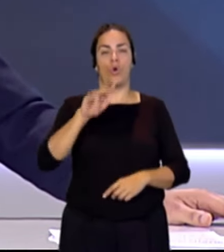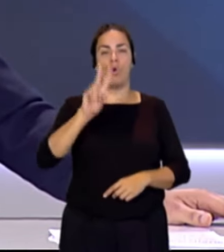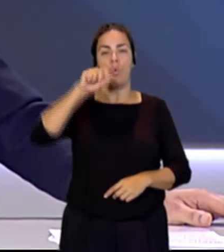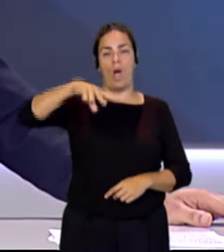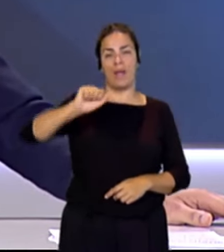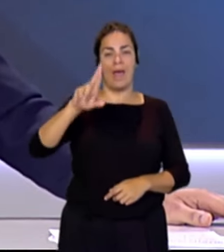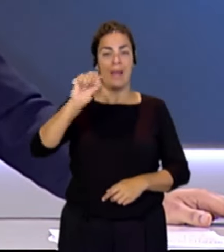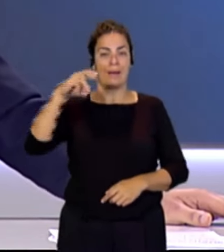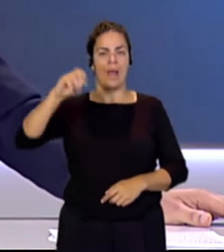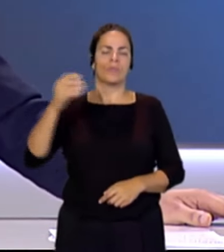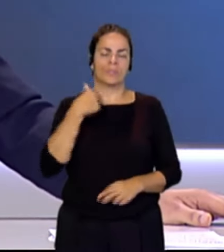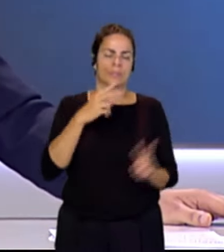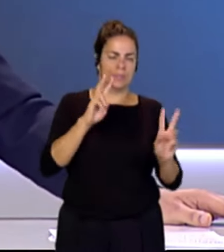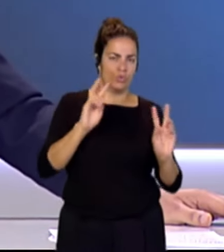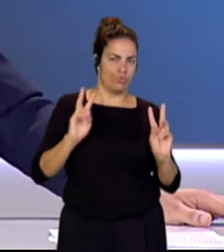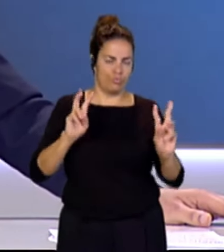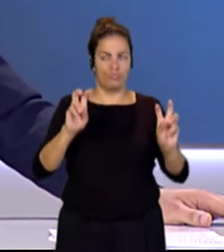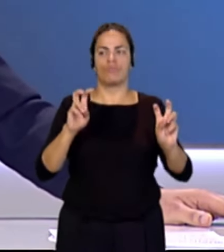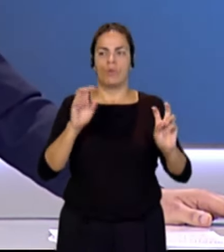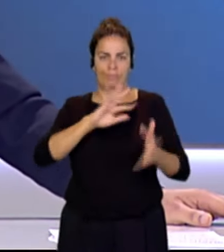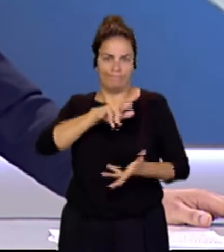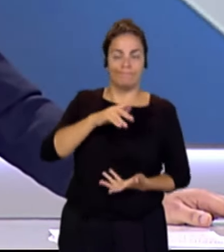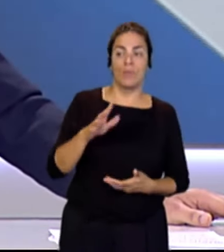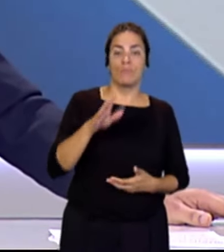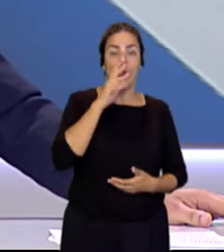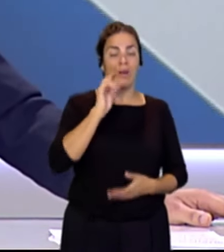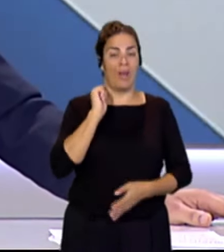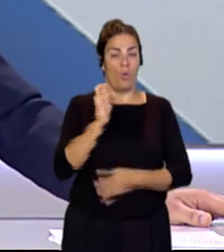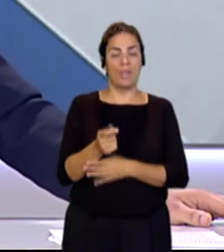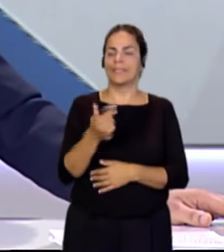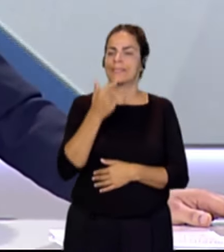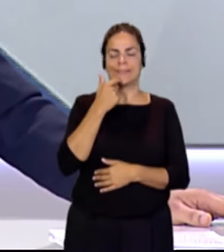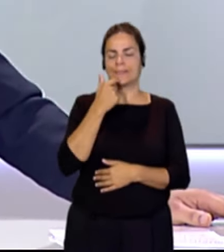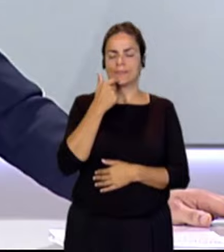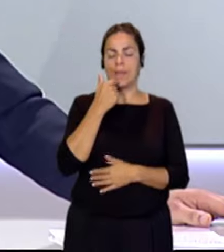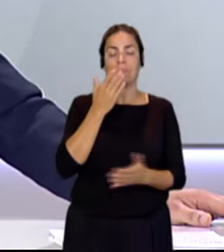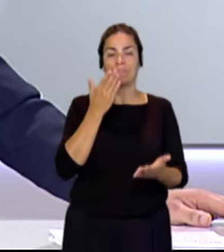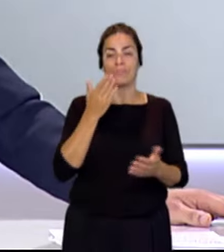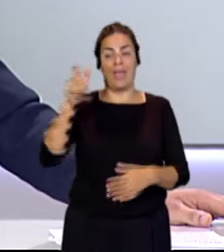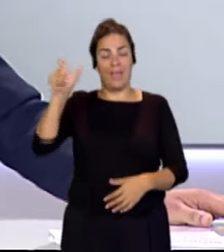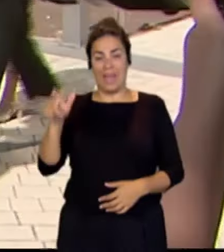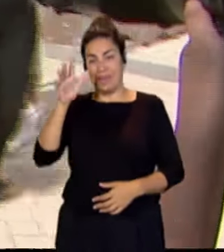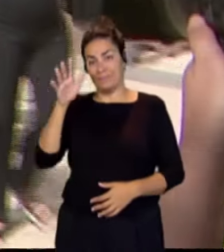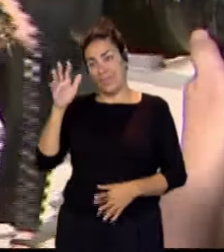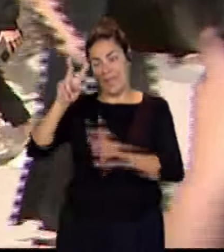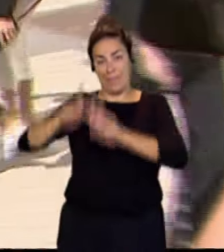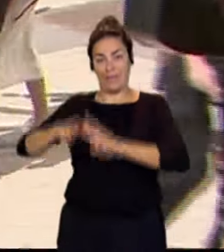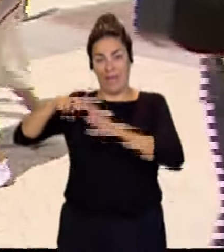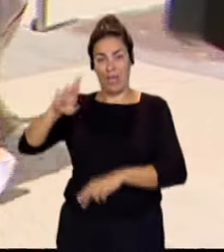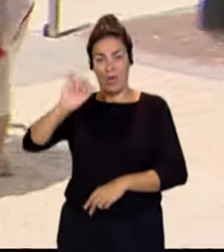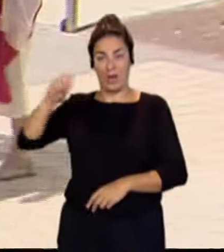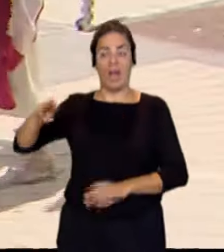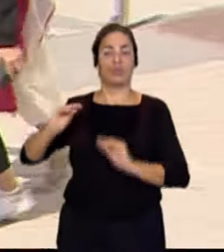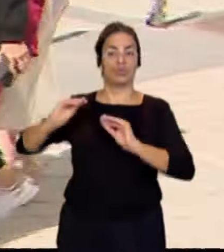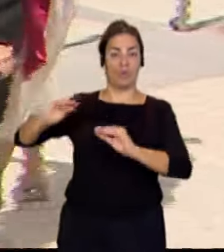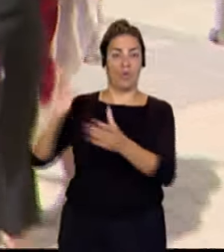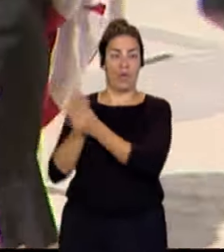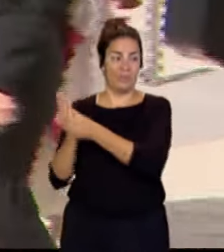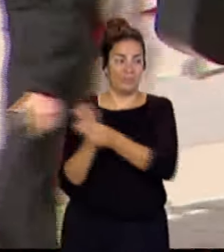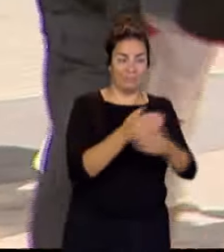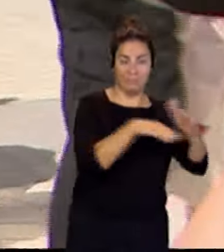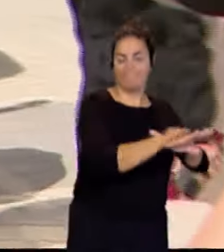instruye la causa María Auxiliadora Díaz desestima la petición de archivo del investigado Miguel Ramos mantiene el procedimiento